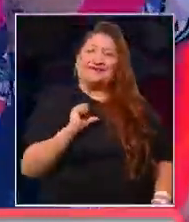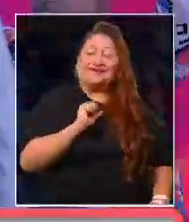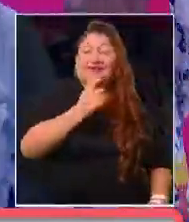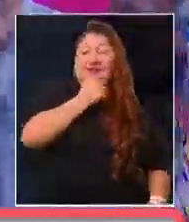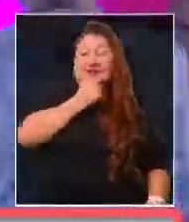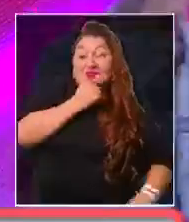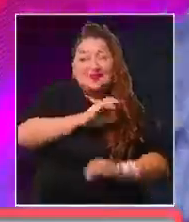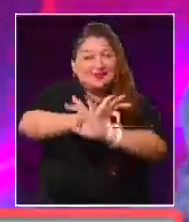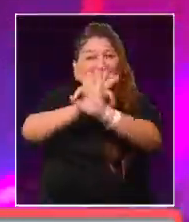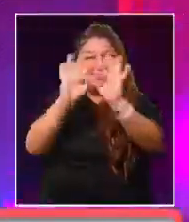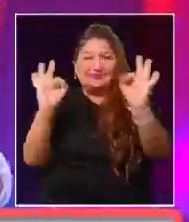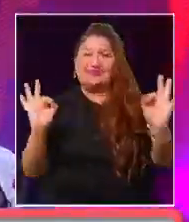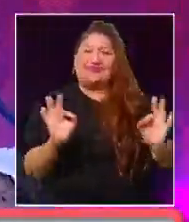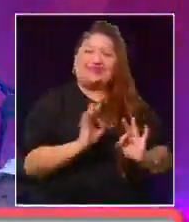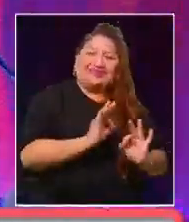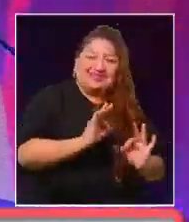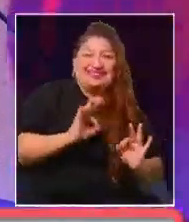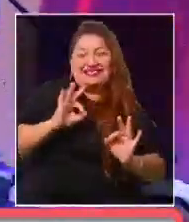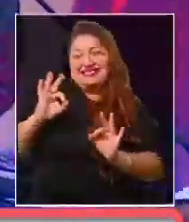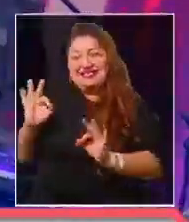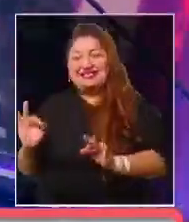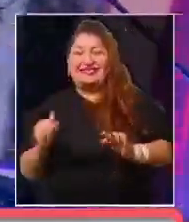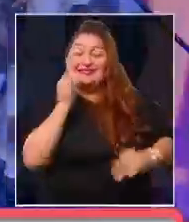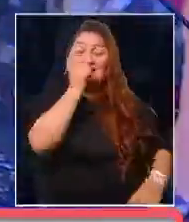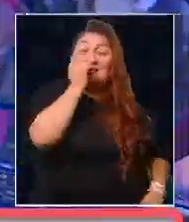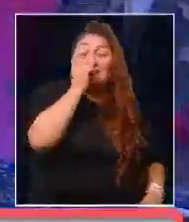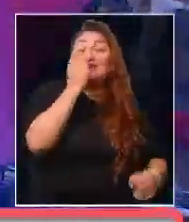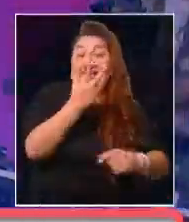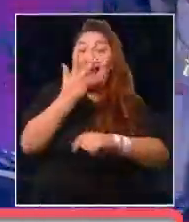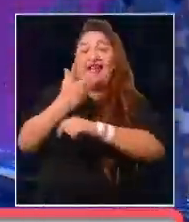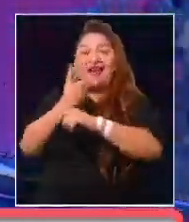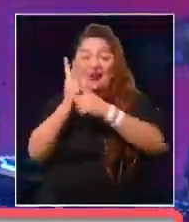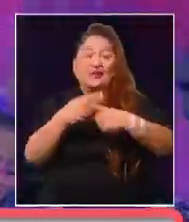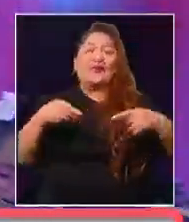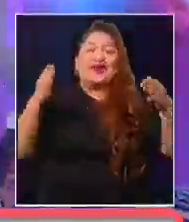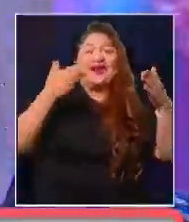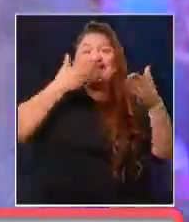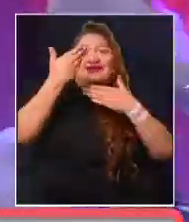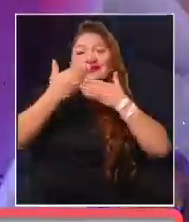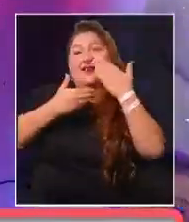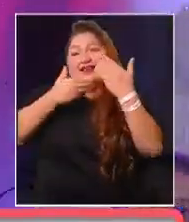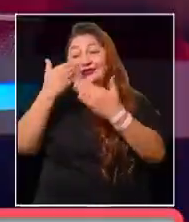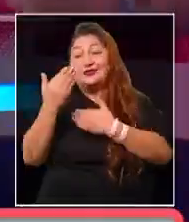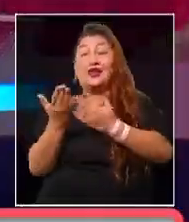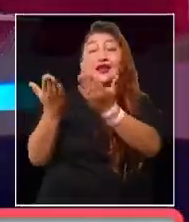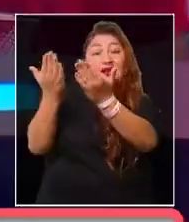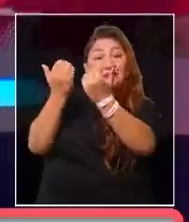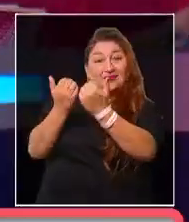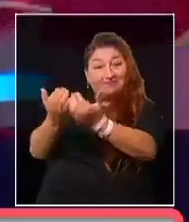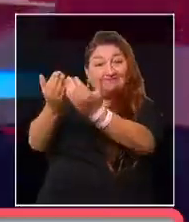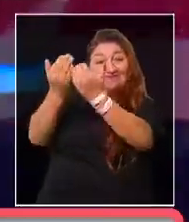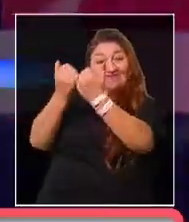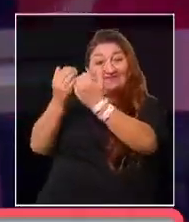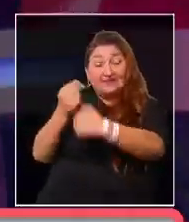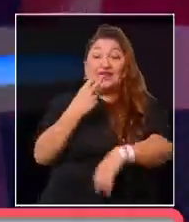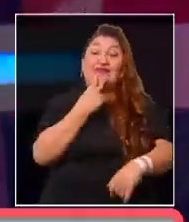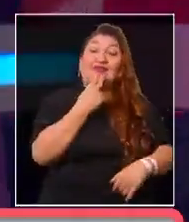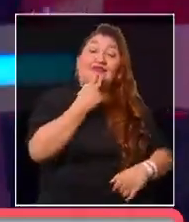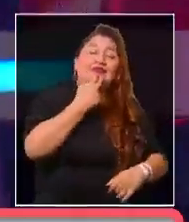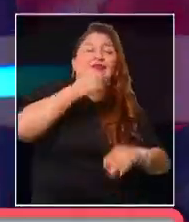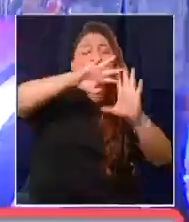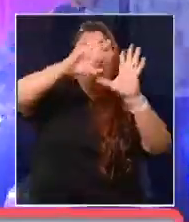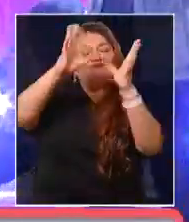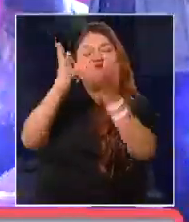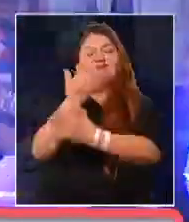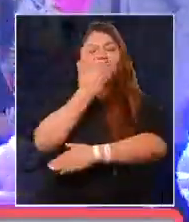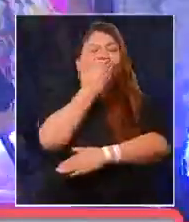dudes. Todos los días nace una canción desde la esperanza. Yeah. Por vivir en un mundo mejor. Solo ponte en